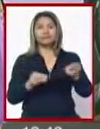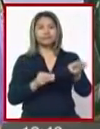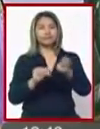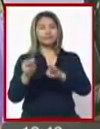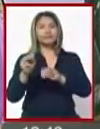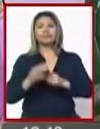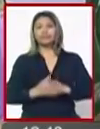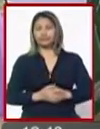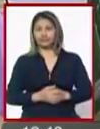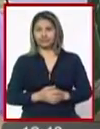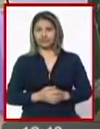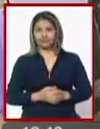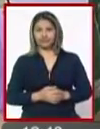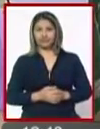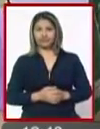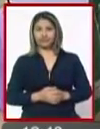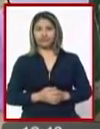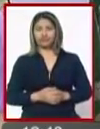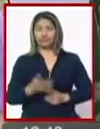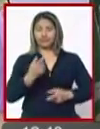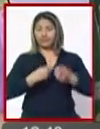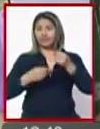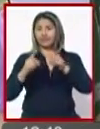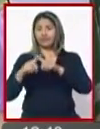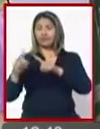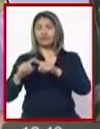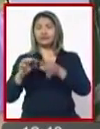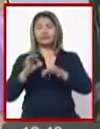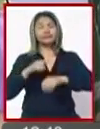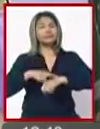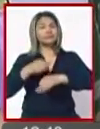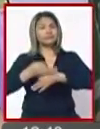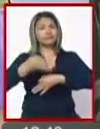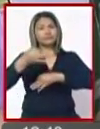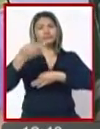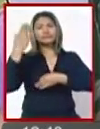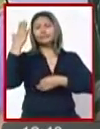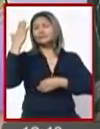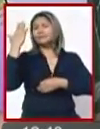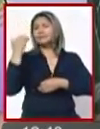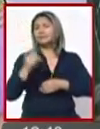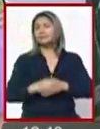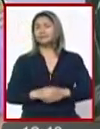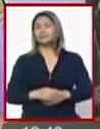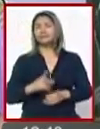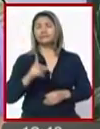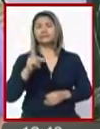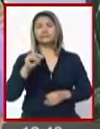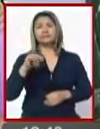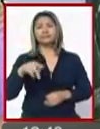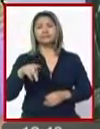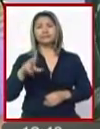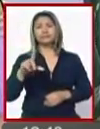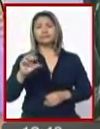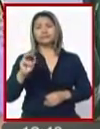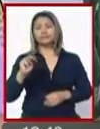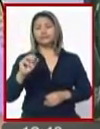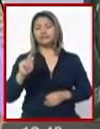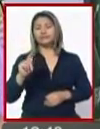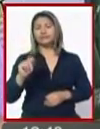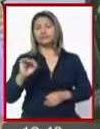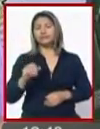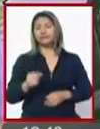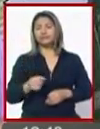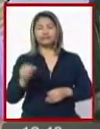mecanismos. El trámite en realidad demora porque es un trámite diplomático, en el cual Bolivia, como